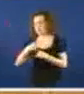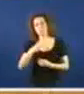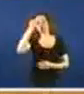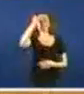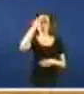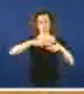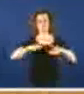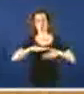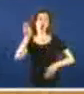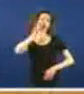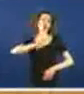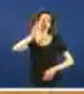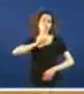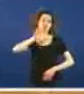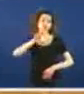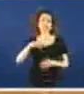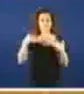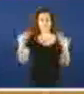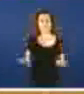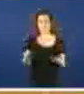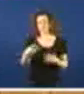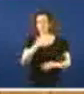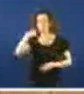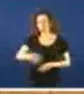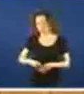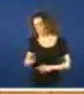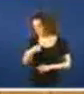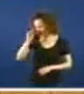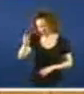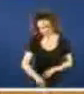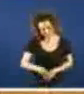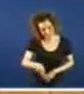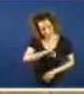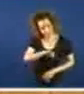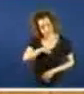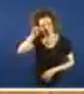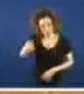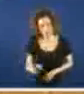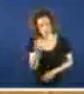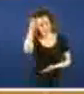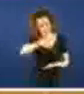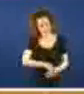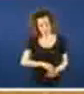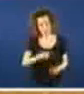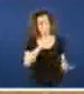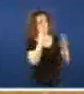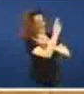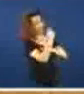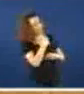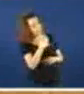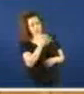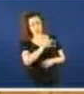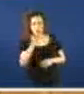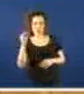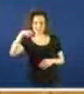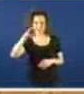corrupto. E polo tanto, señor Fernández Calviño, chámolle a orden por primeira vez. Vaya a cuestión. Señor Santalices, aquí a xente estuvo antes falando